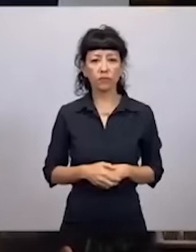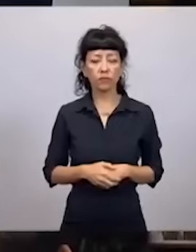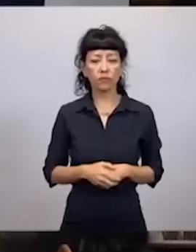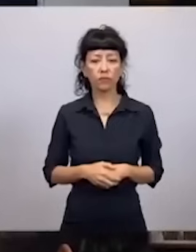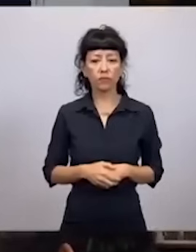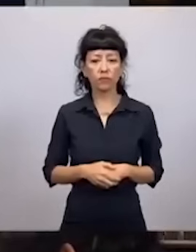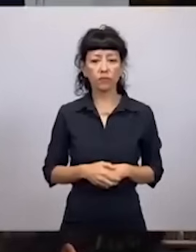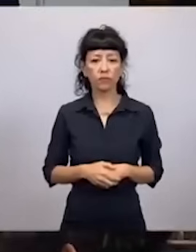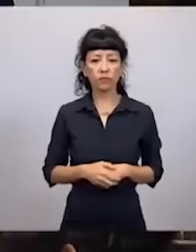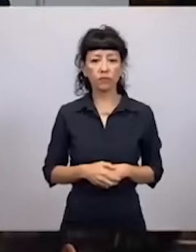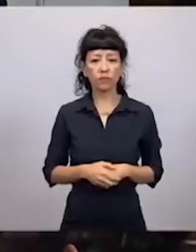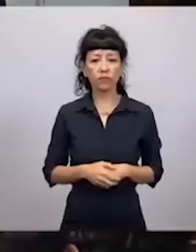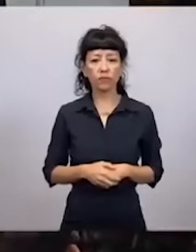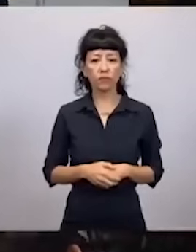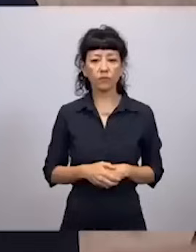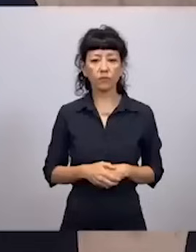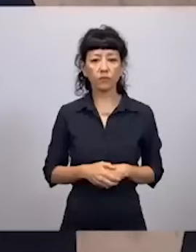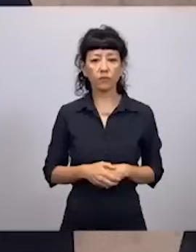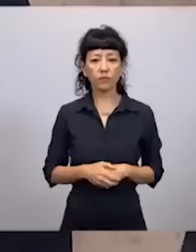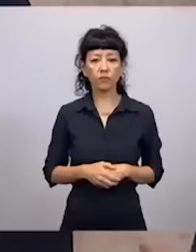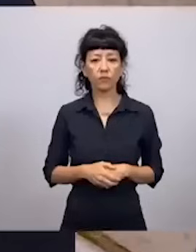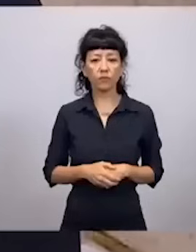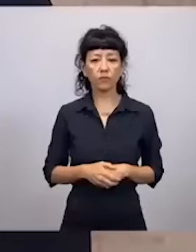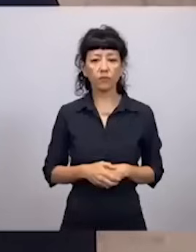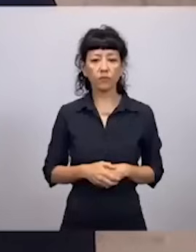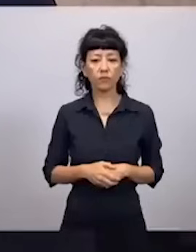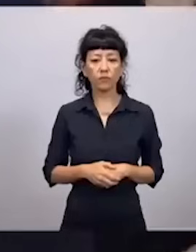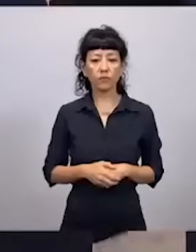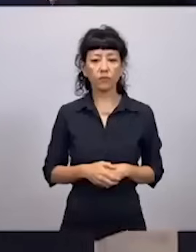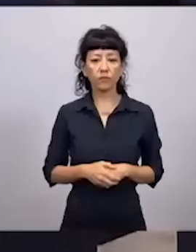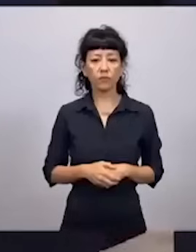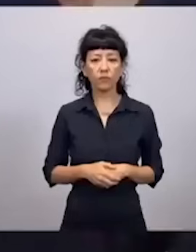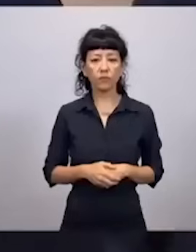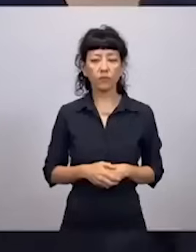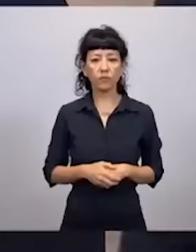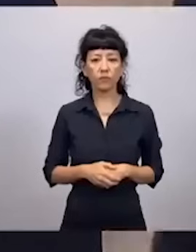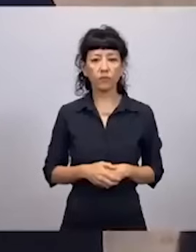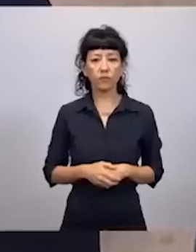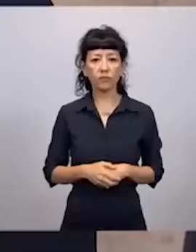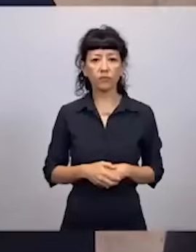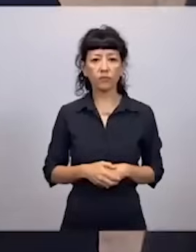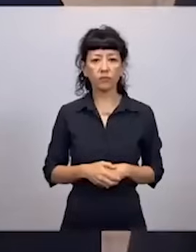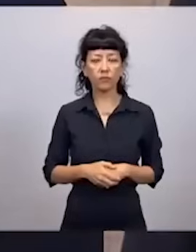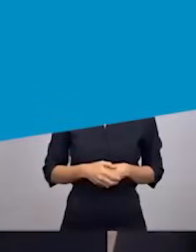Alberto Fernández la banda y el bastón